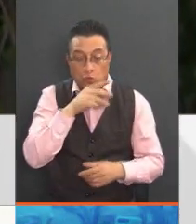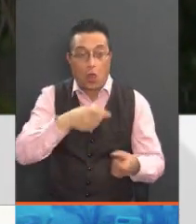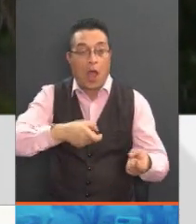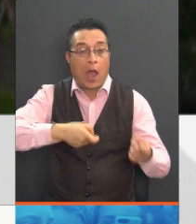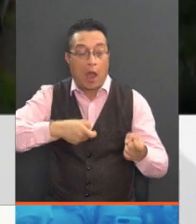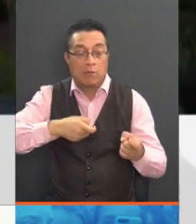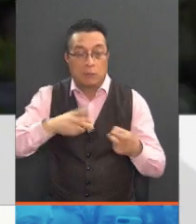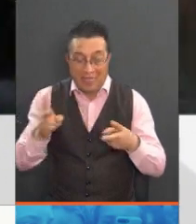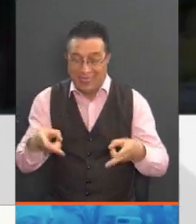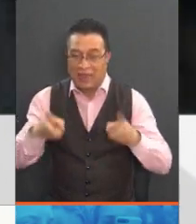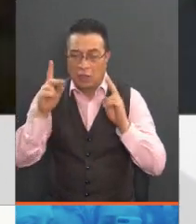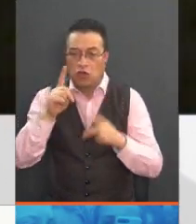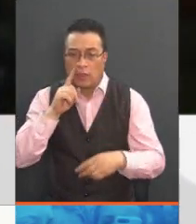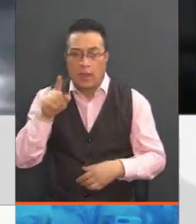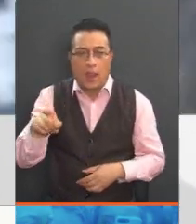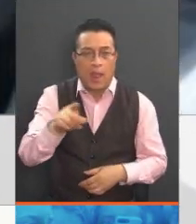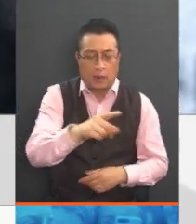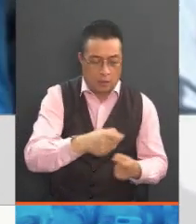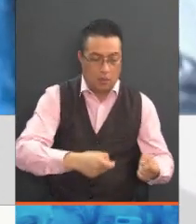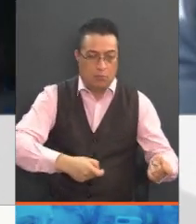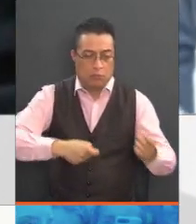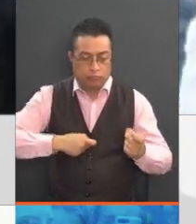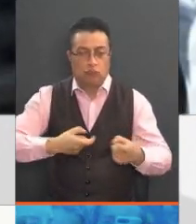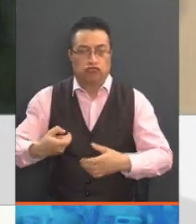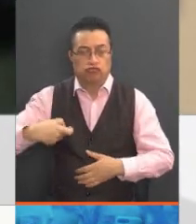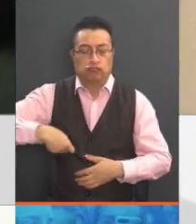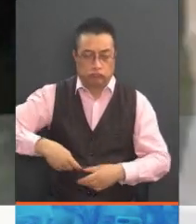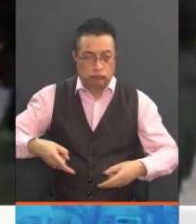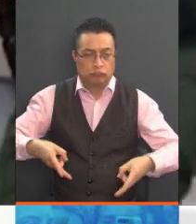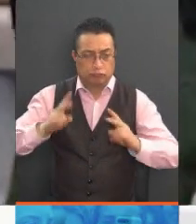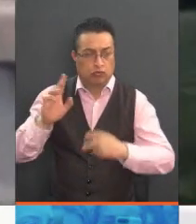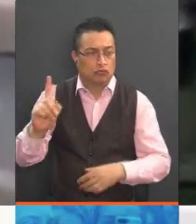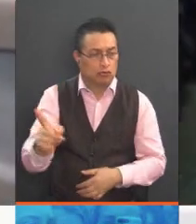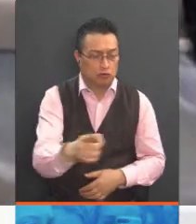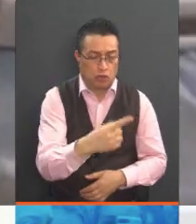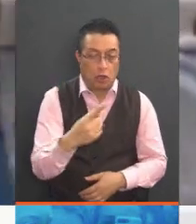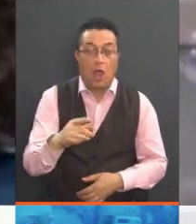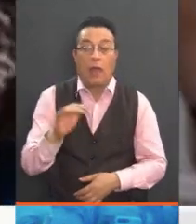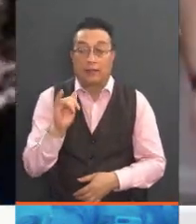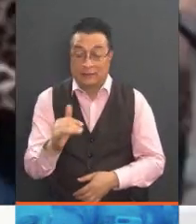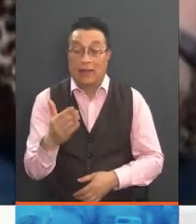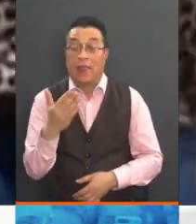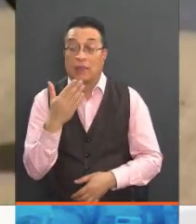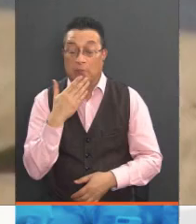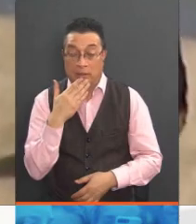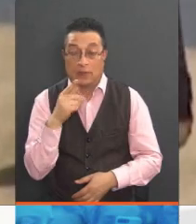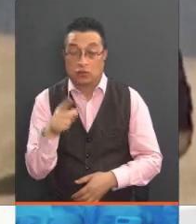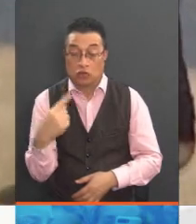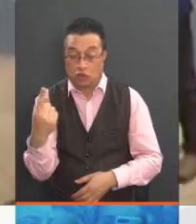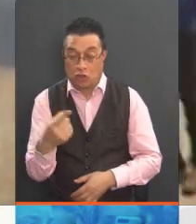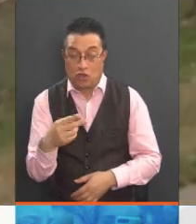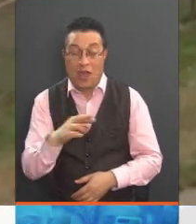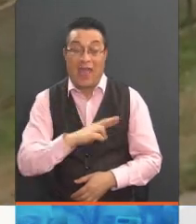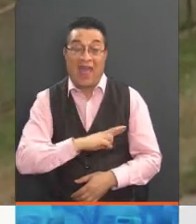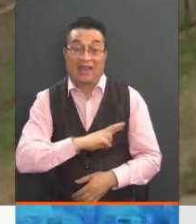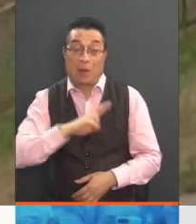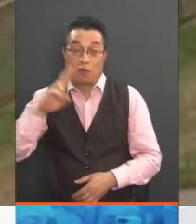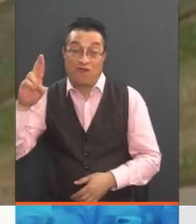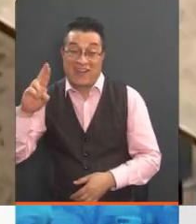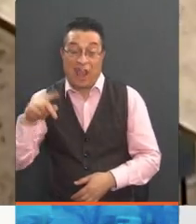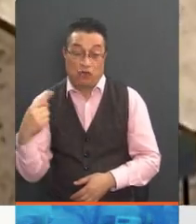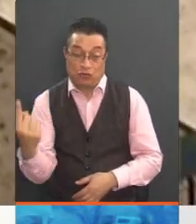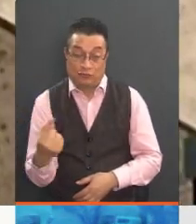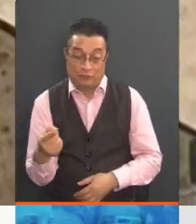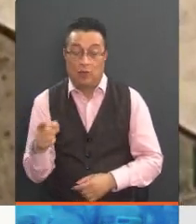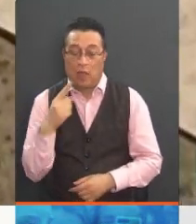ciudadanos para tener armas y portar armas de fuego, y más bien el ala republicana se ha estado enfocando en